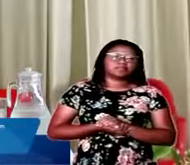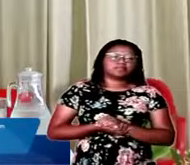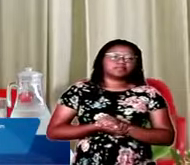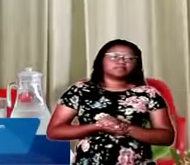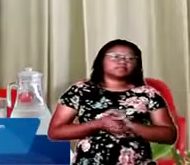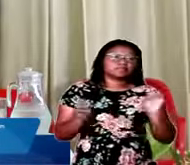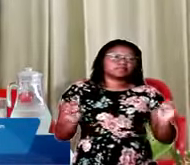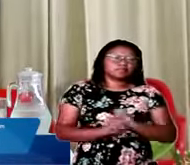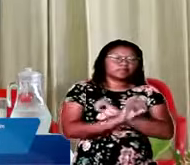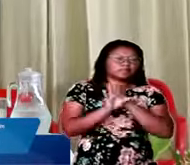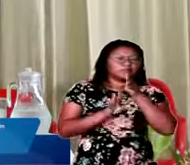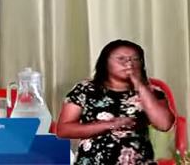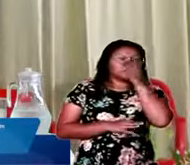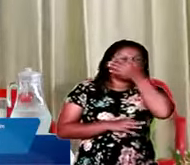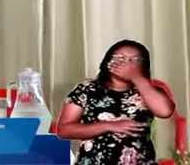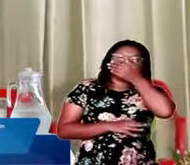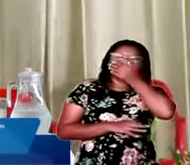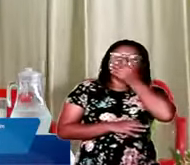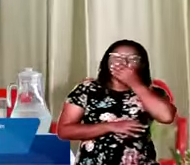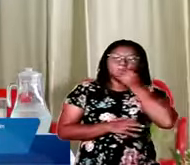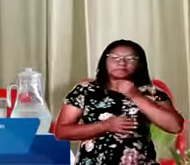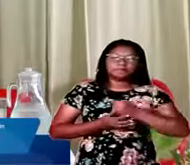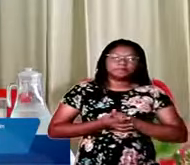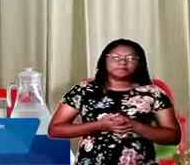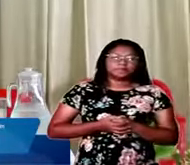Gloria al Señor.